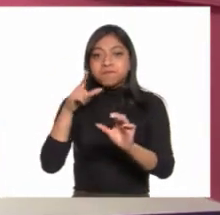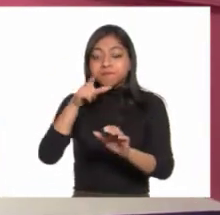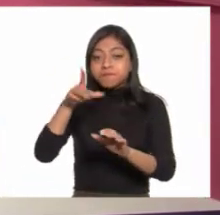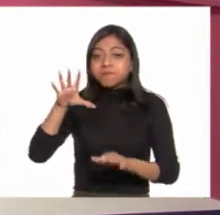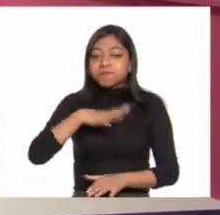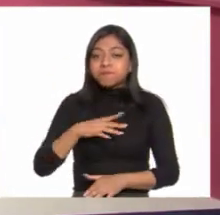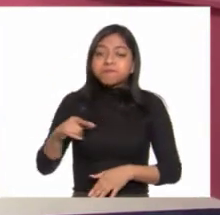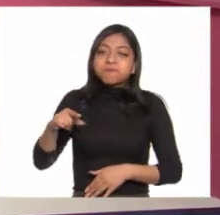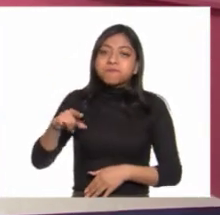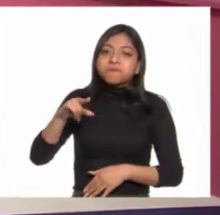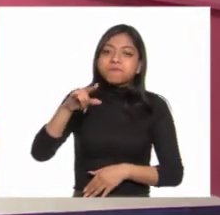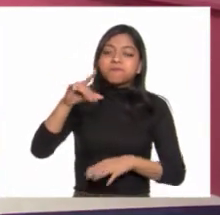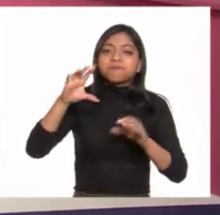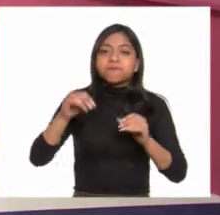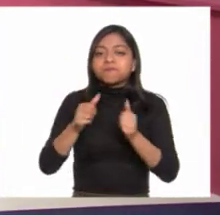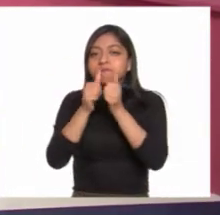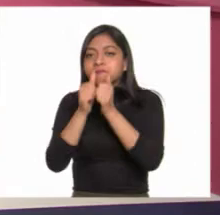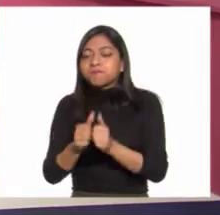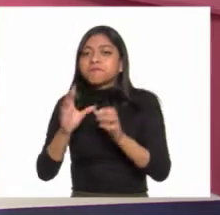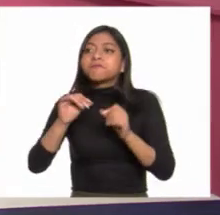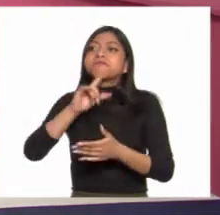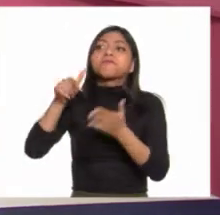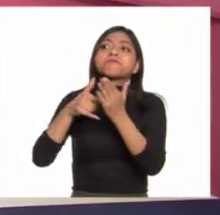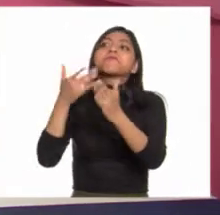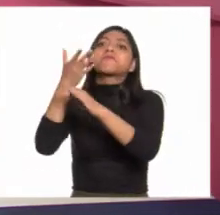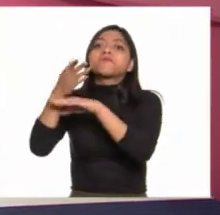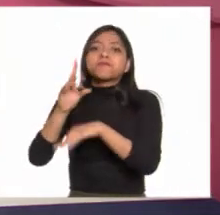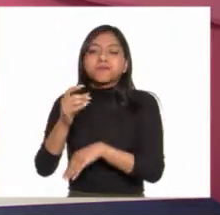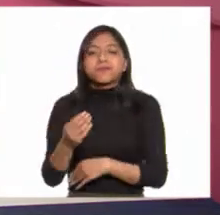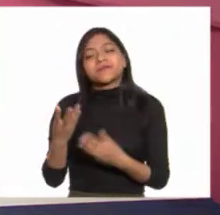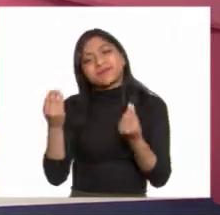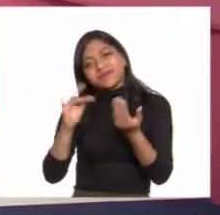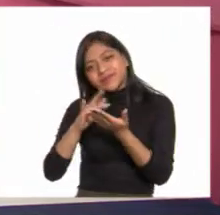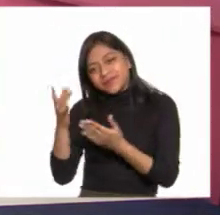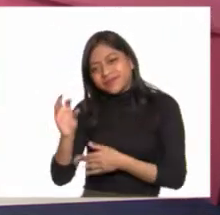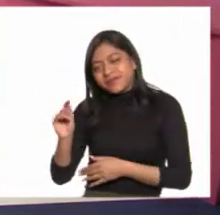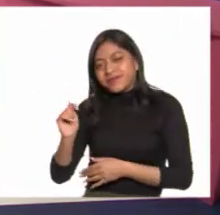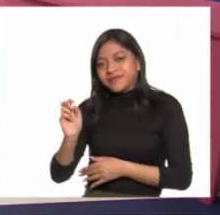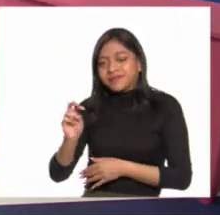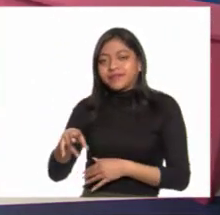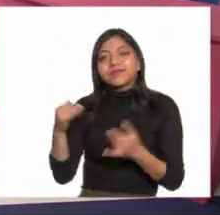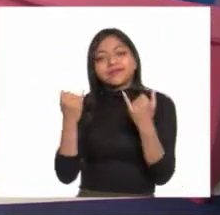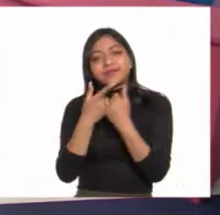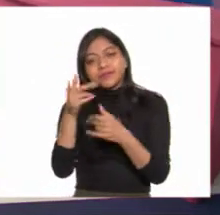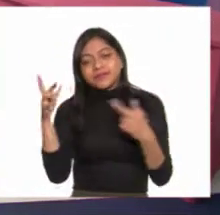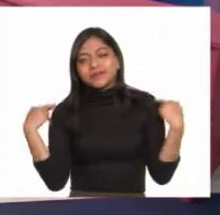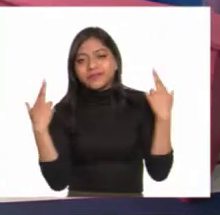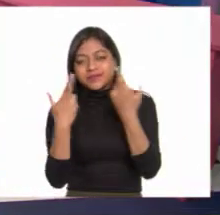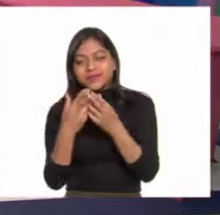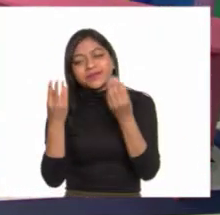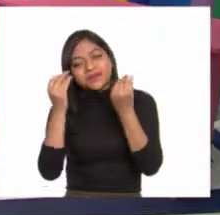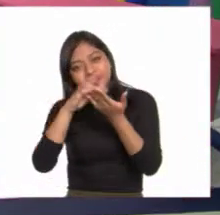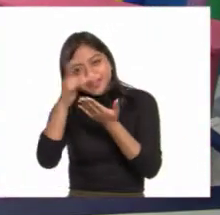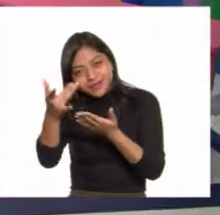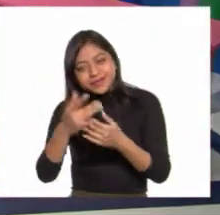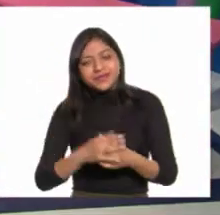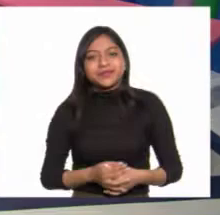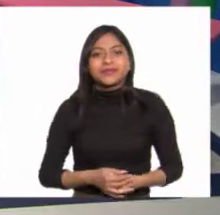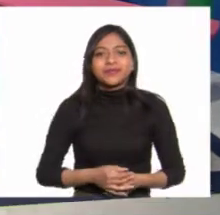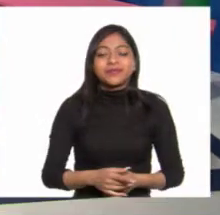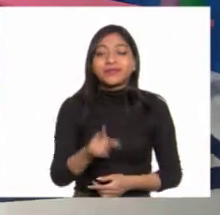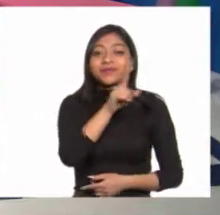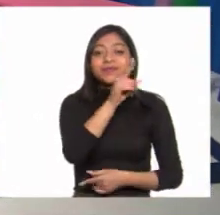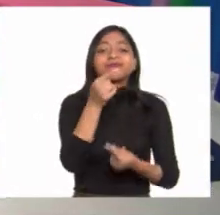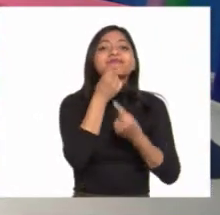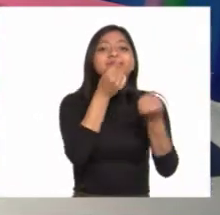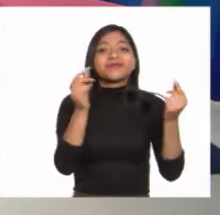mueve, está parado o a dónde va. Pero bueno, Ton, muchísimas gracias. Maestro Francisco, muchísimas gracias. Niñas